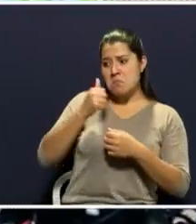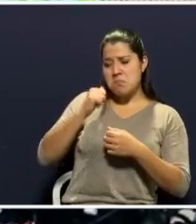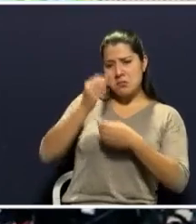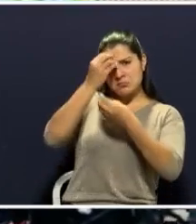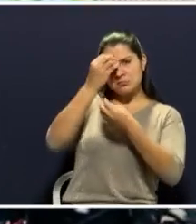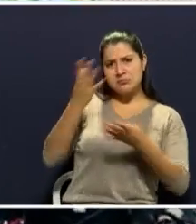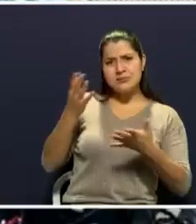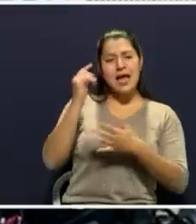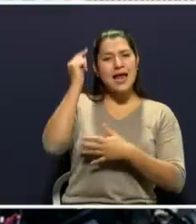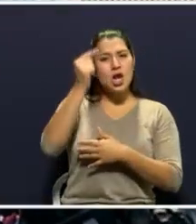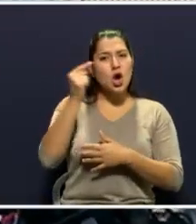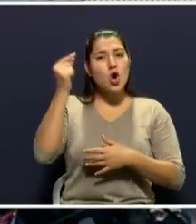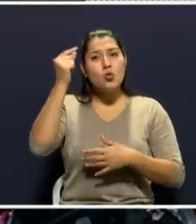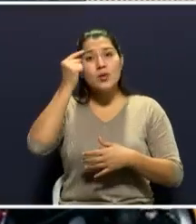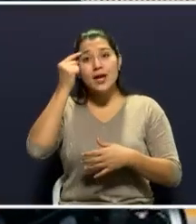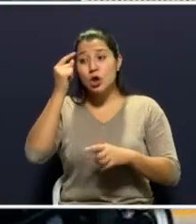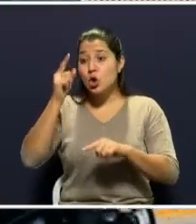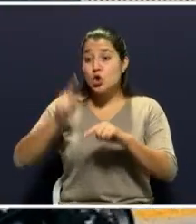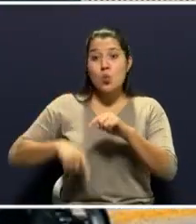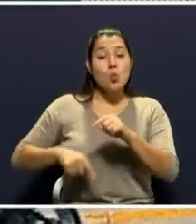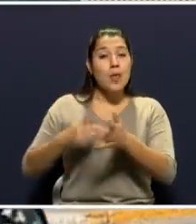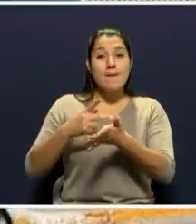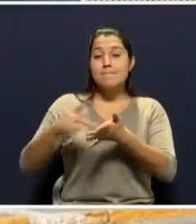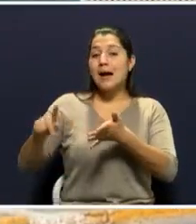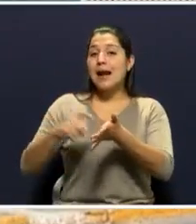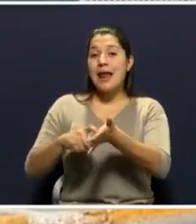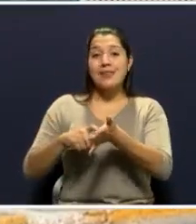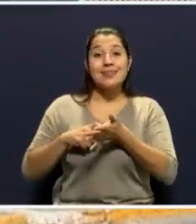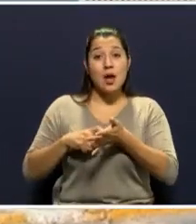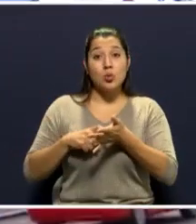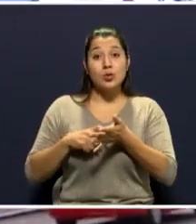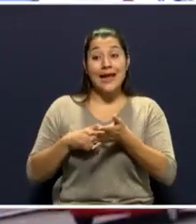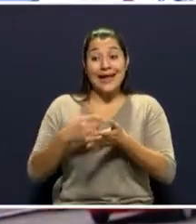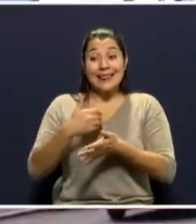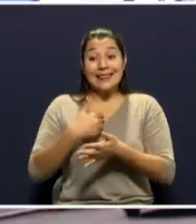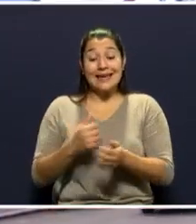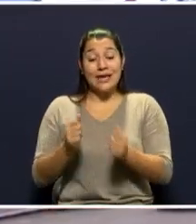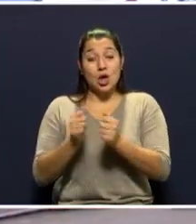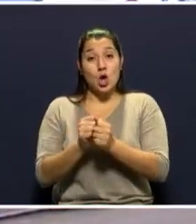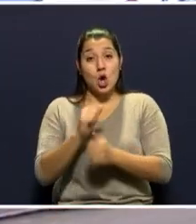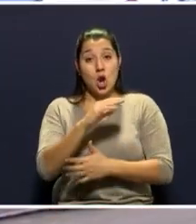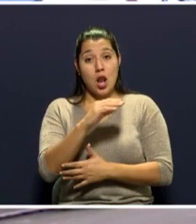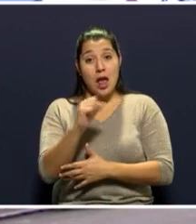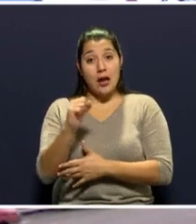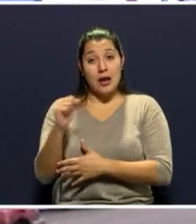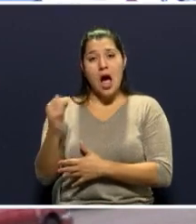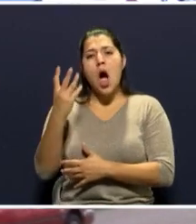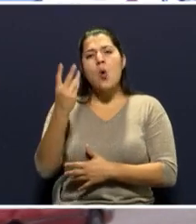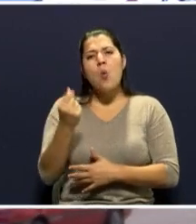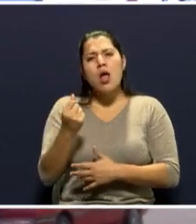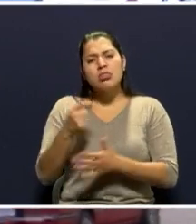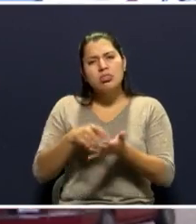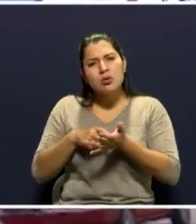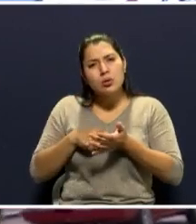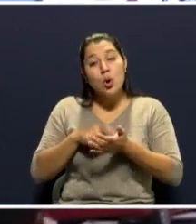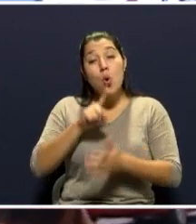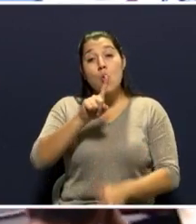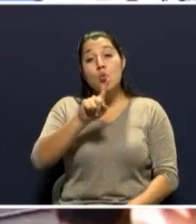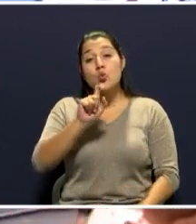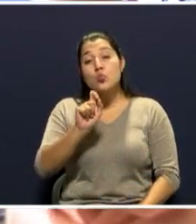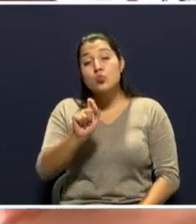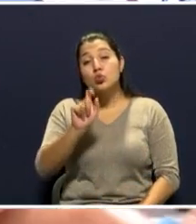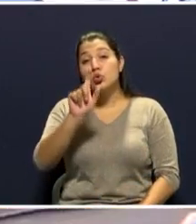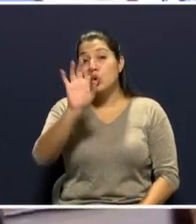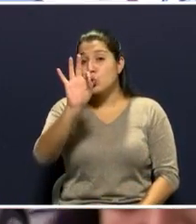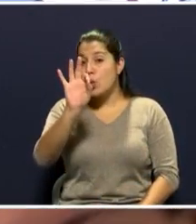República no puede saldar la deuda que tiene con esta institución por 1.9 billones de